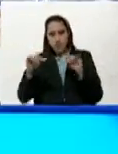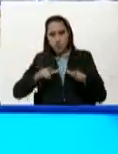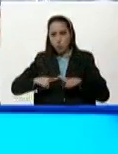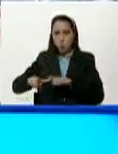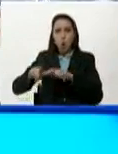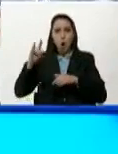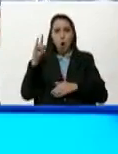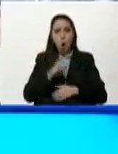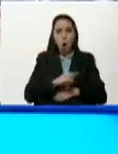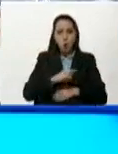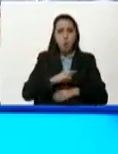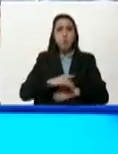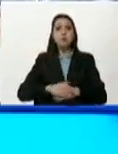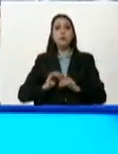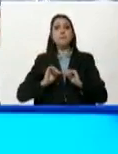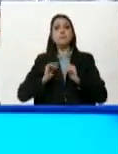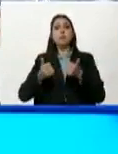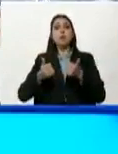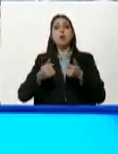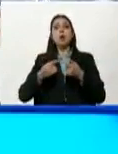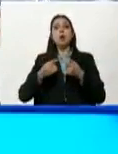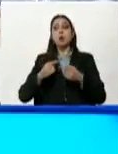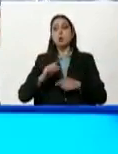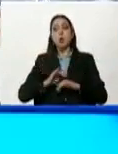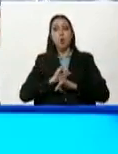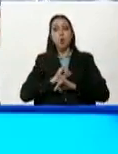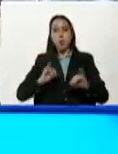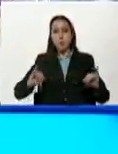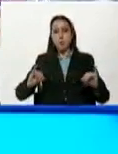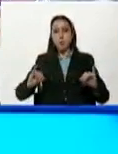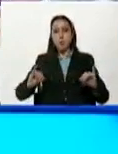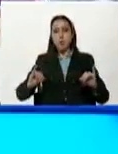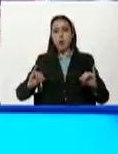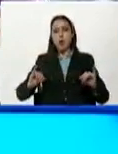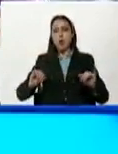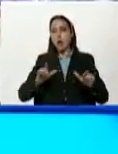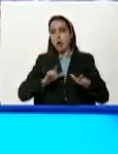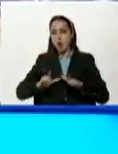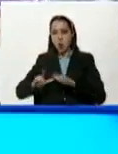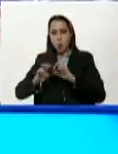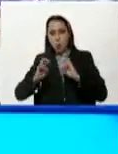lunes y cuando salí del despacho número uno